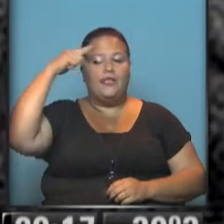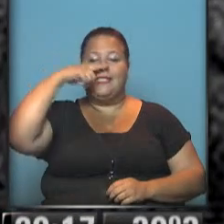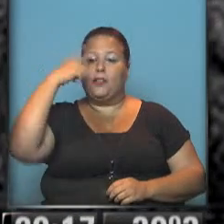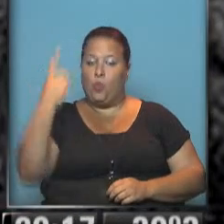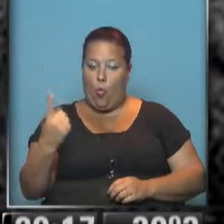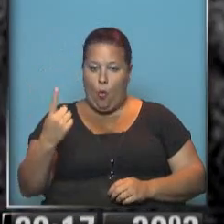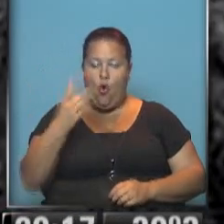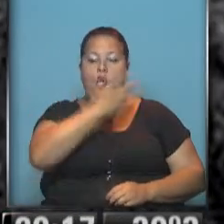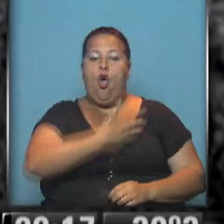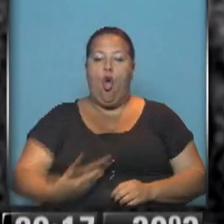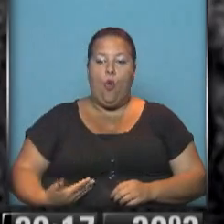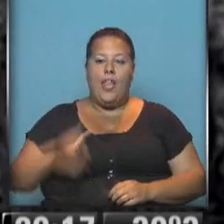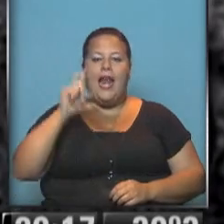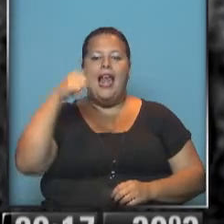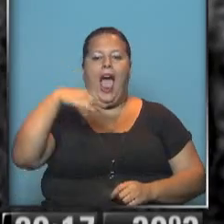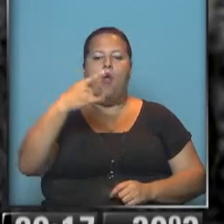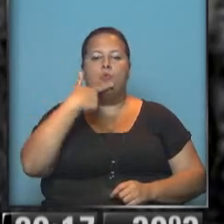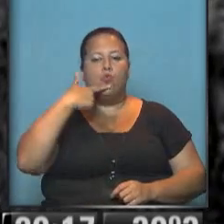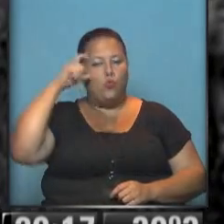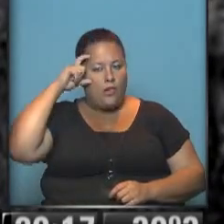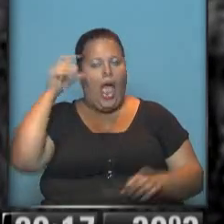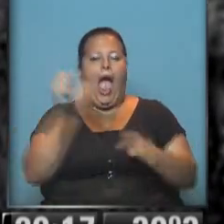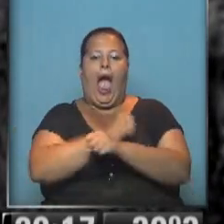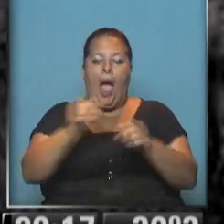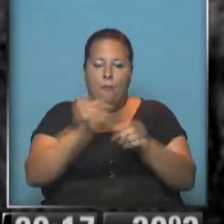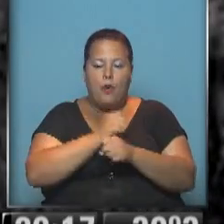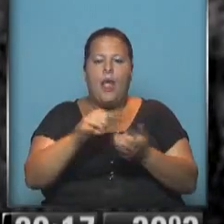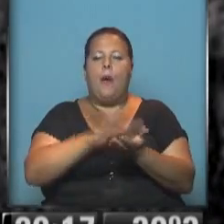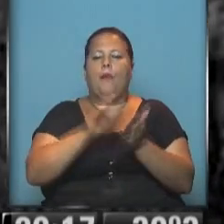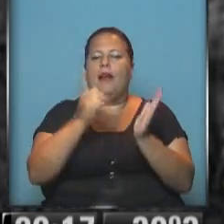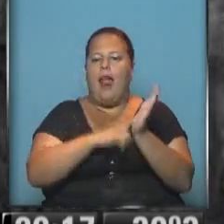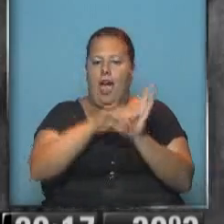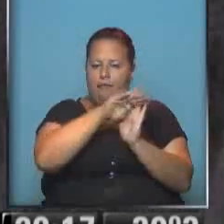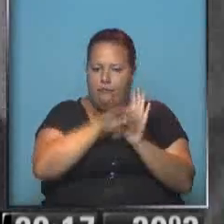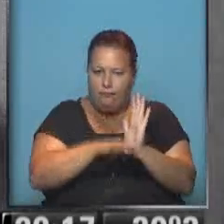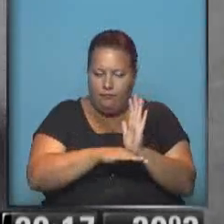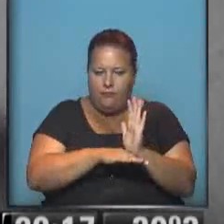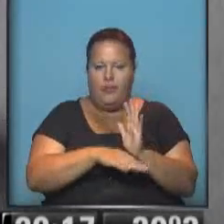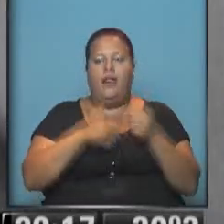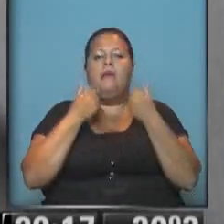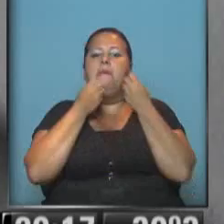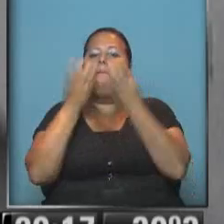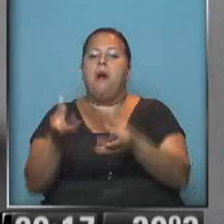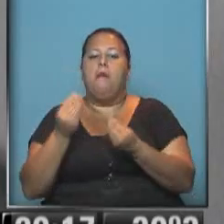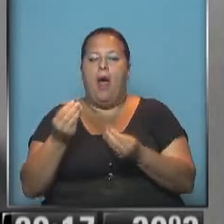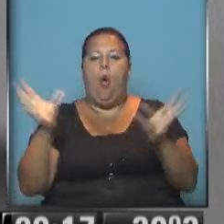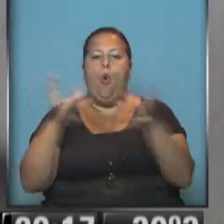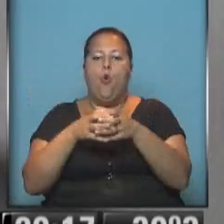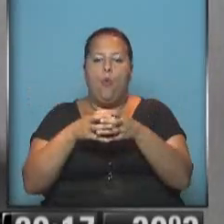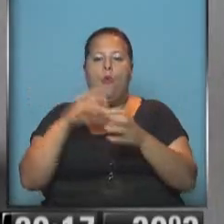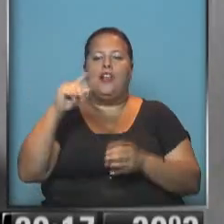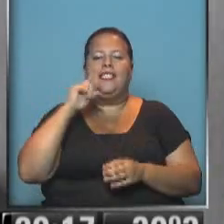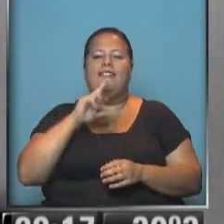1971, el gobierno de Agustín Lanusse aprueba el pliego de bases y condiciones. Salen beneficiados el Grupo